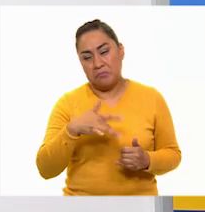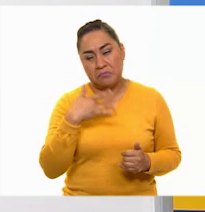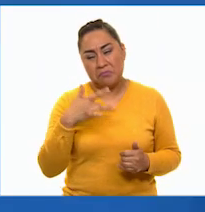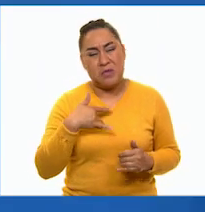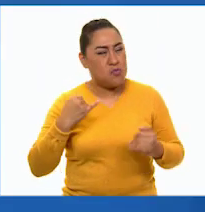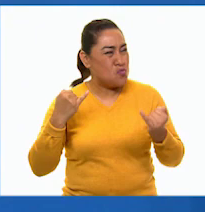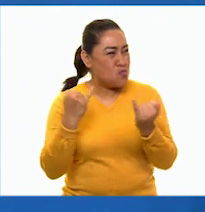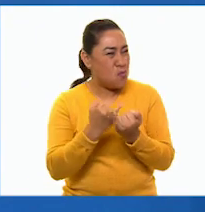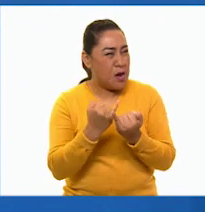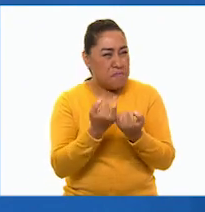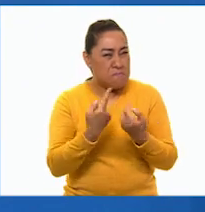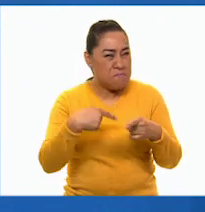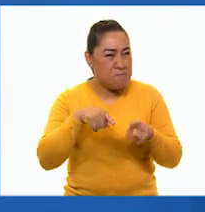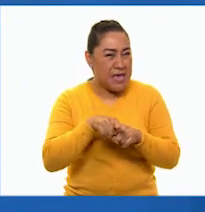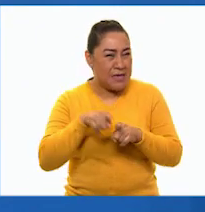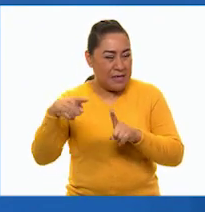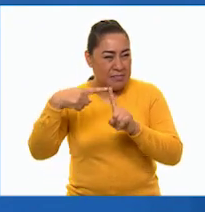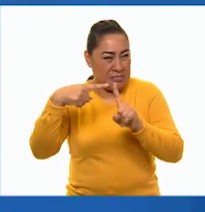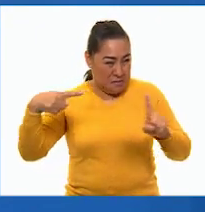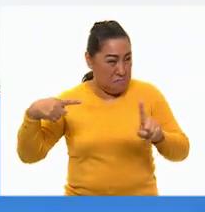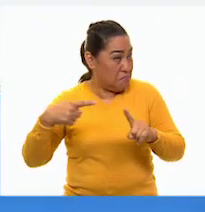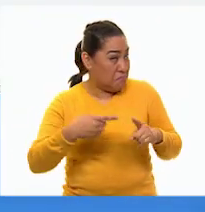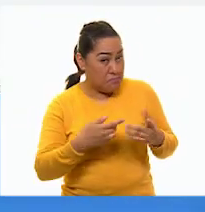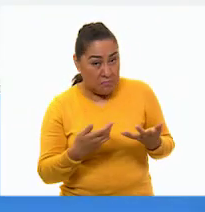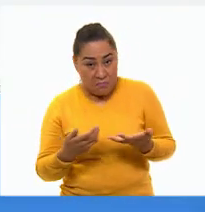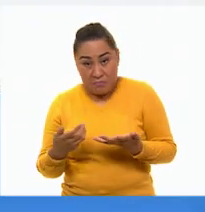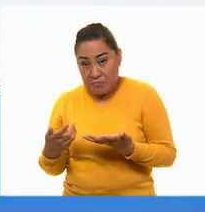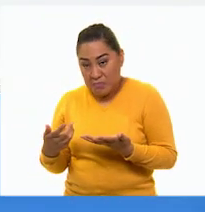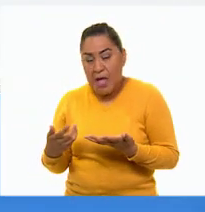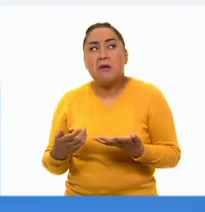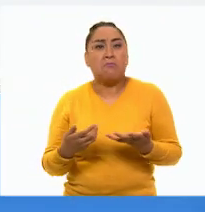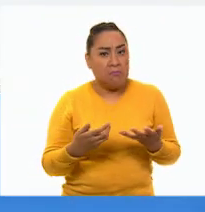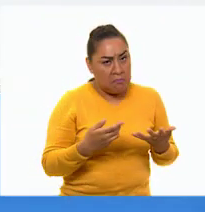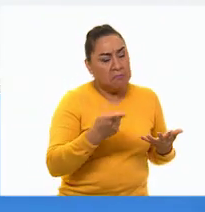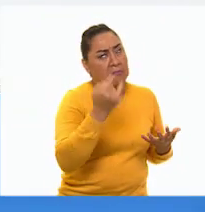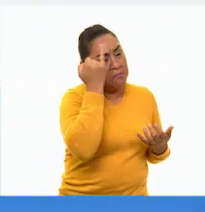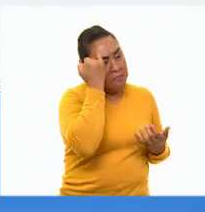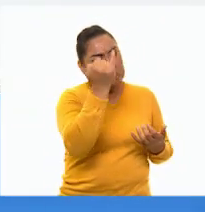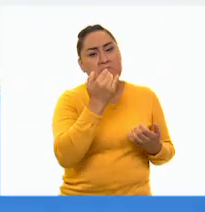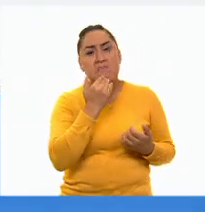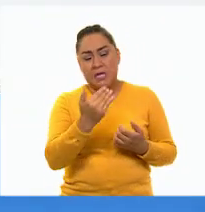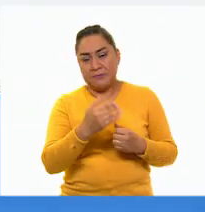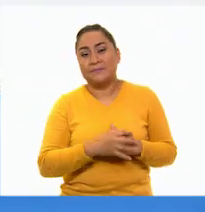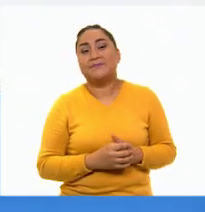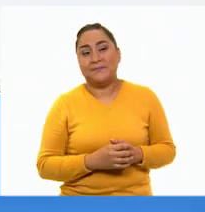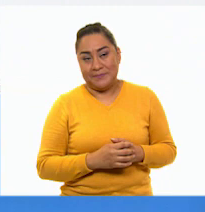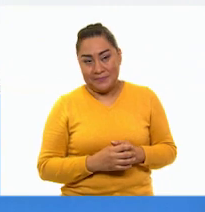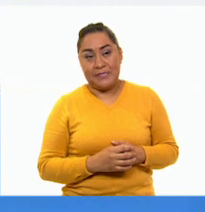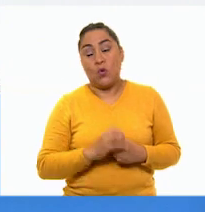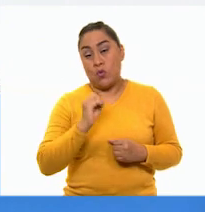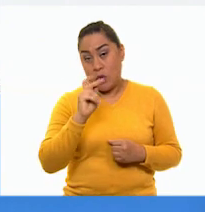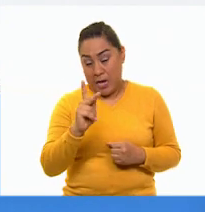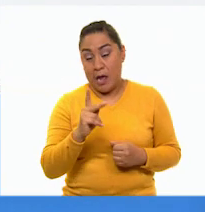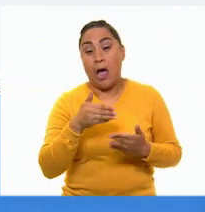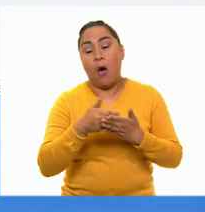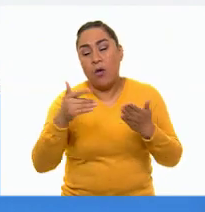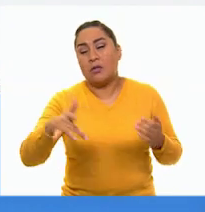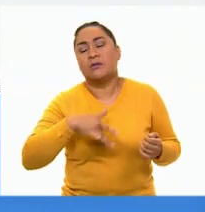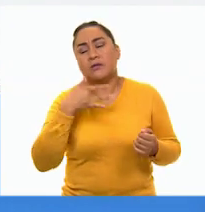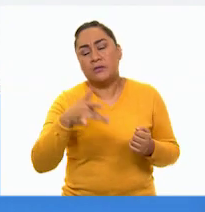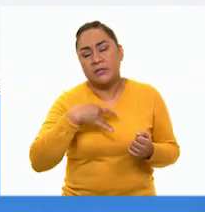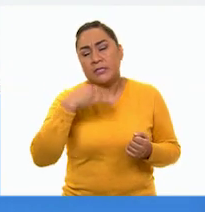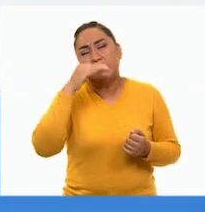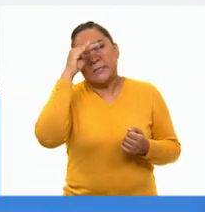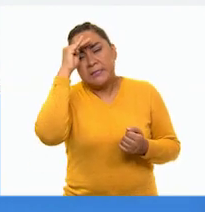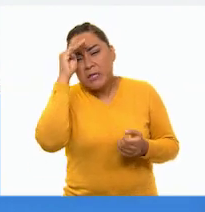exactamente el mismo procedimiento, ¿verdad, maestra? Es una buena propuesta, María. Así que ahora debemos considerar